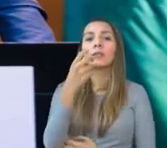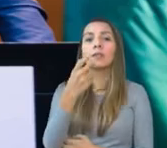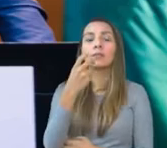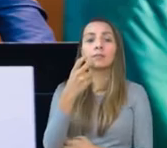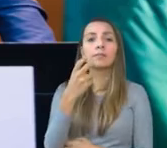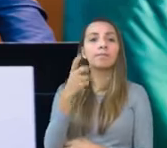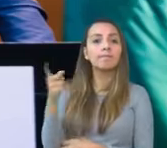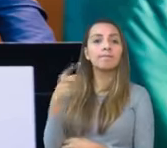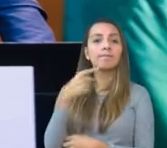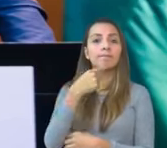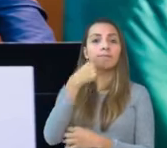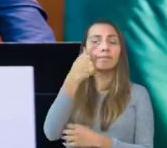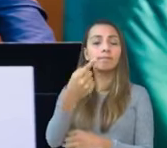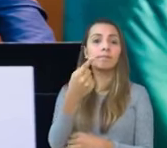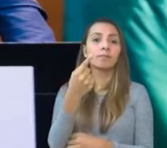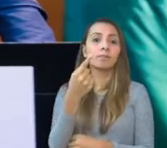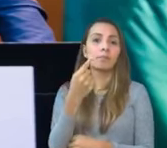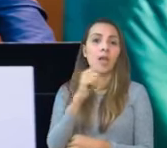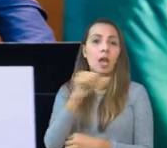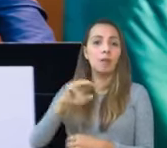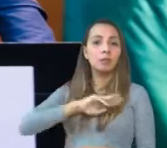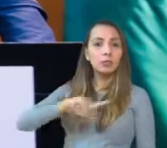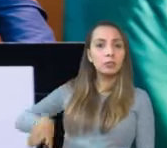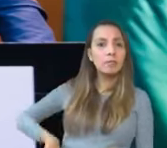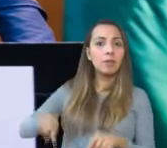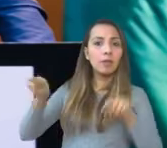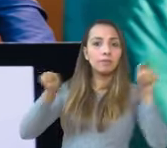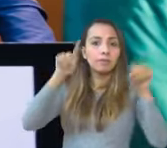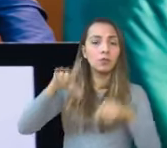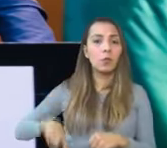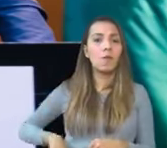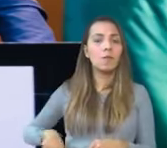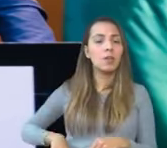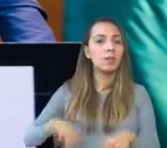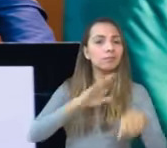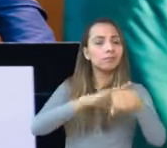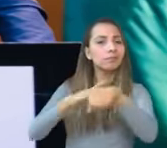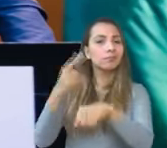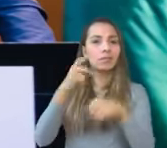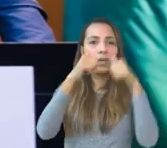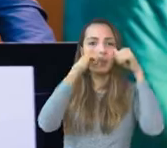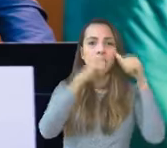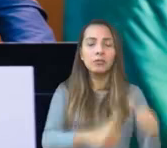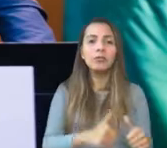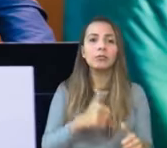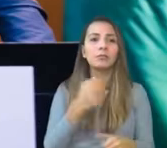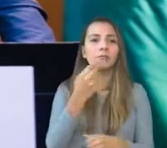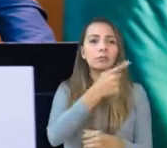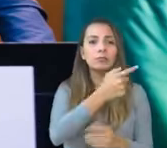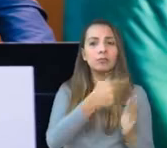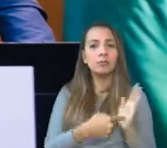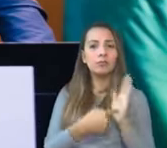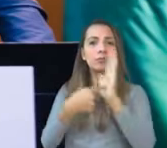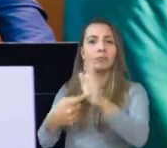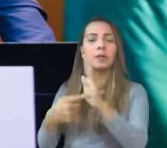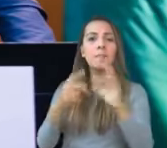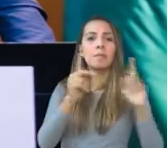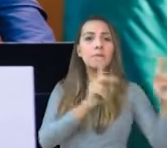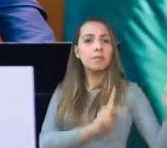Exhortó a las autoridades municipales a presentar a la ciudadanía un plan integral de